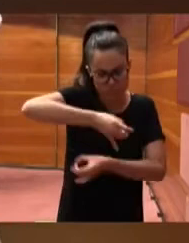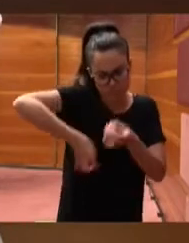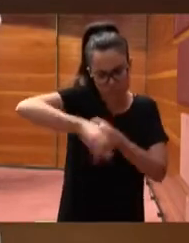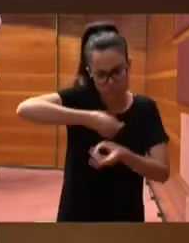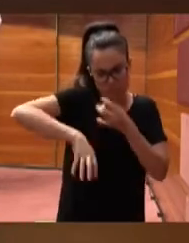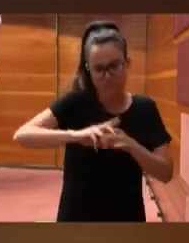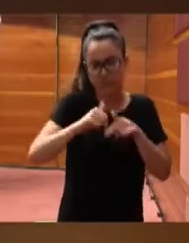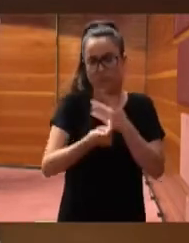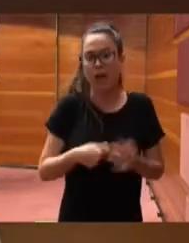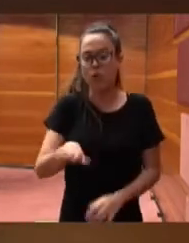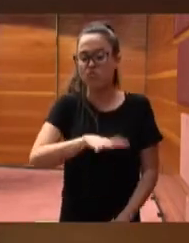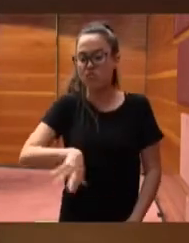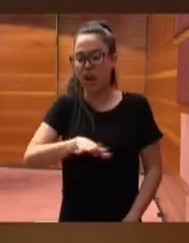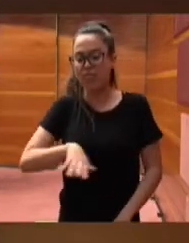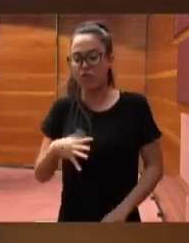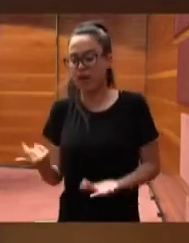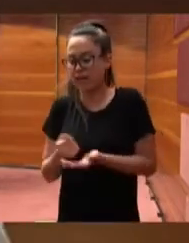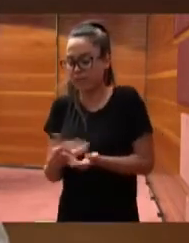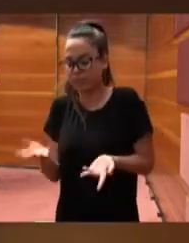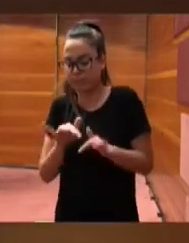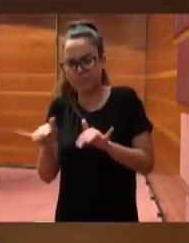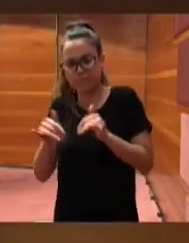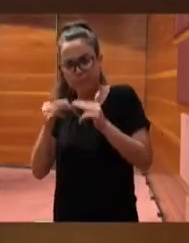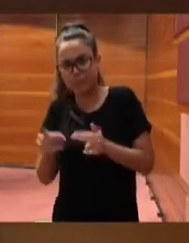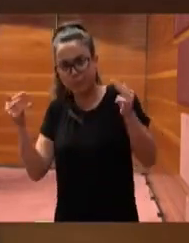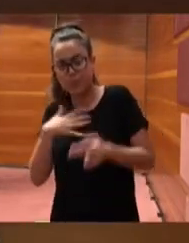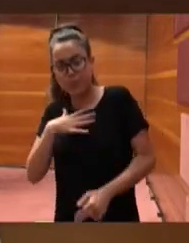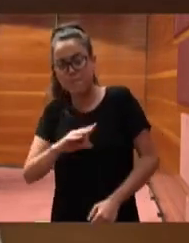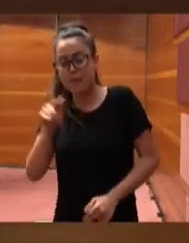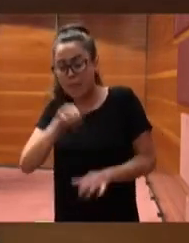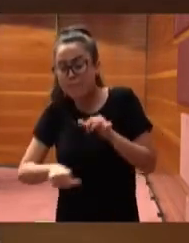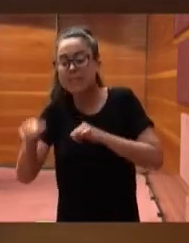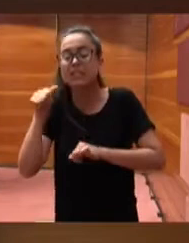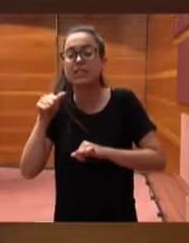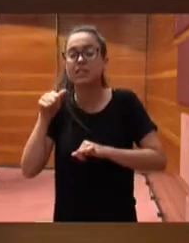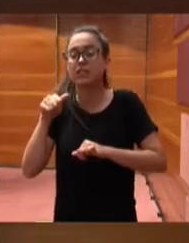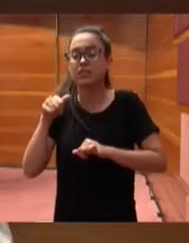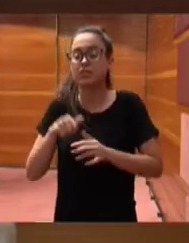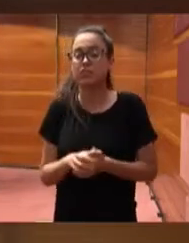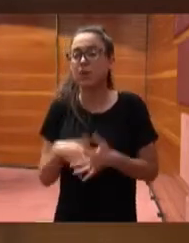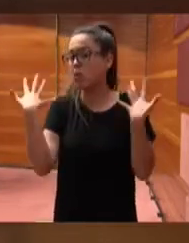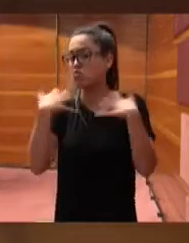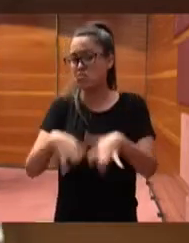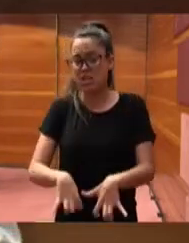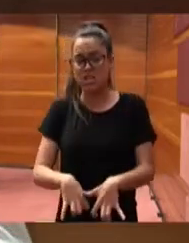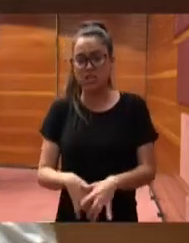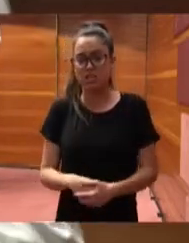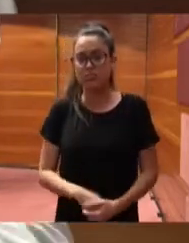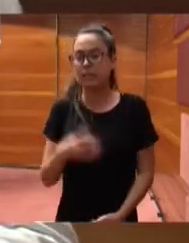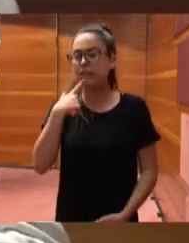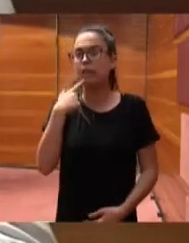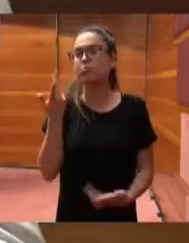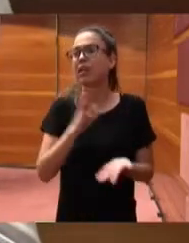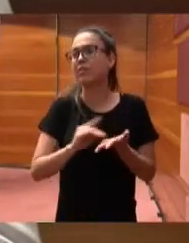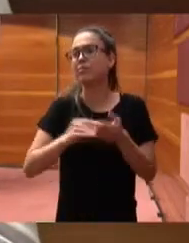un repositorio común donde se puede compartir en el interior, y a partir de ahí le sale de manera casi automática, pues Open Data, bueno, como